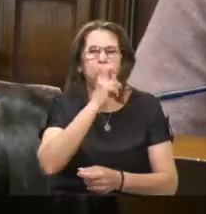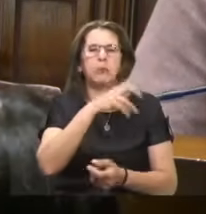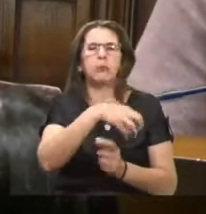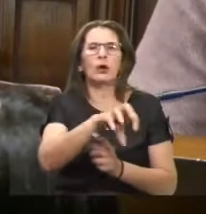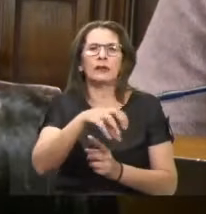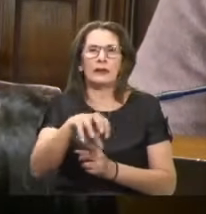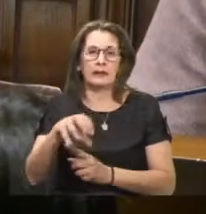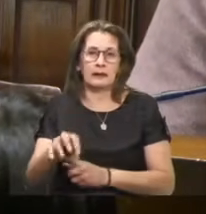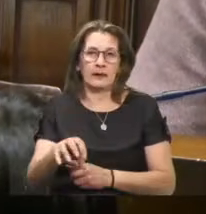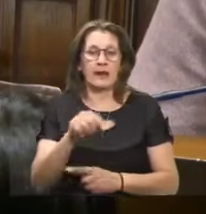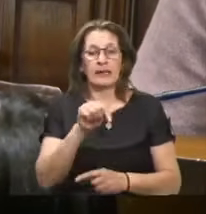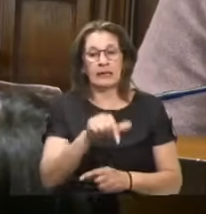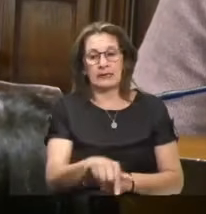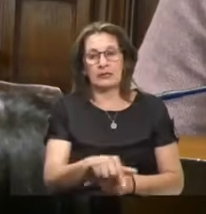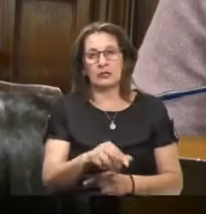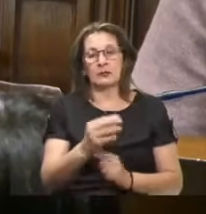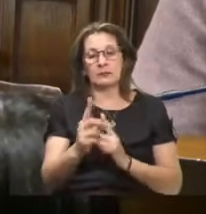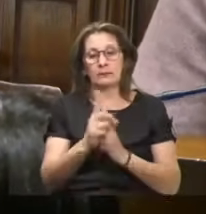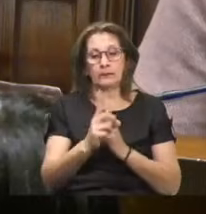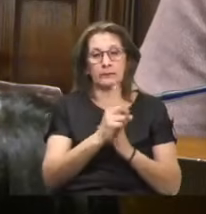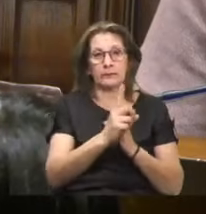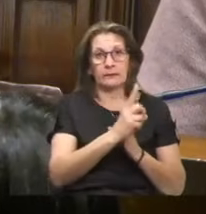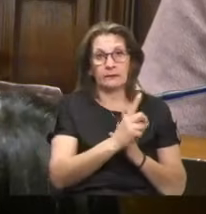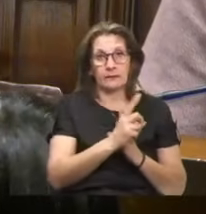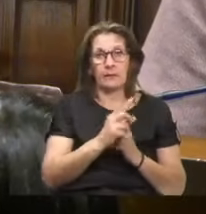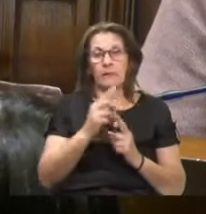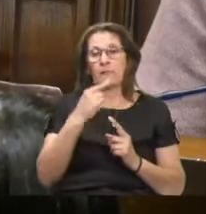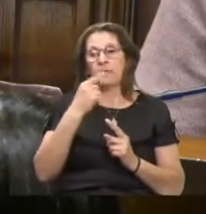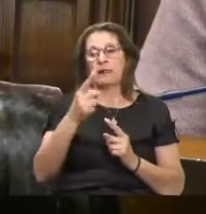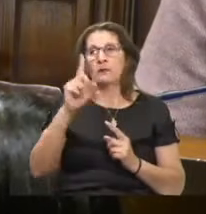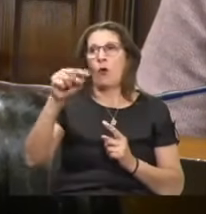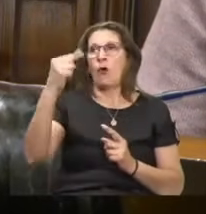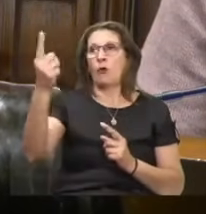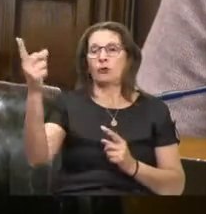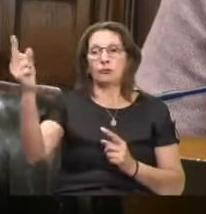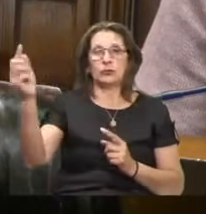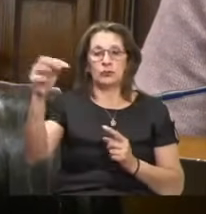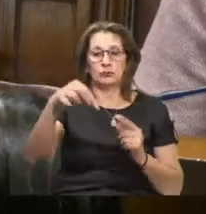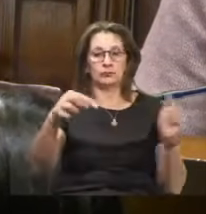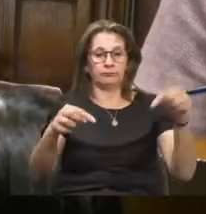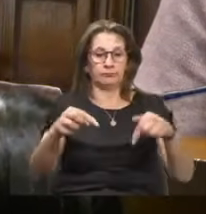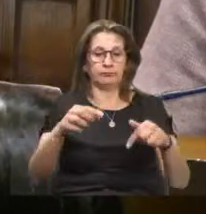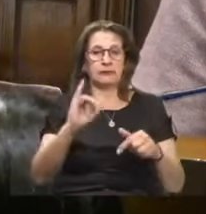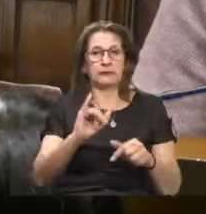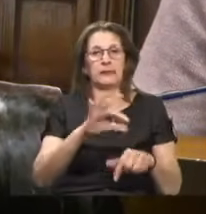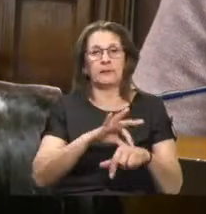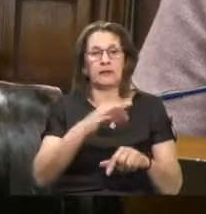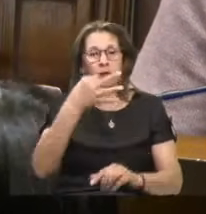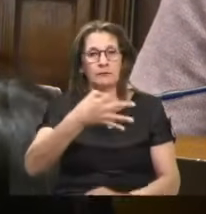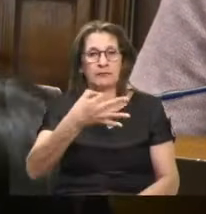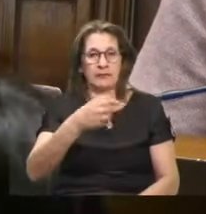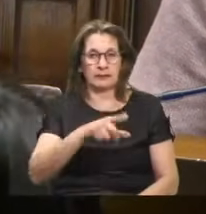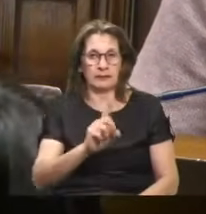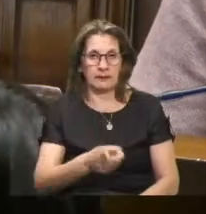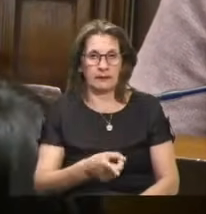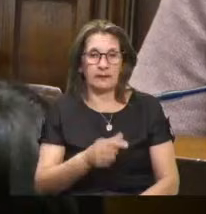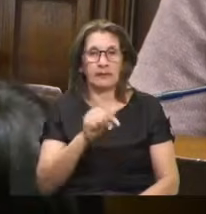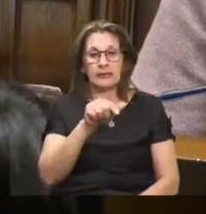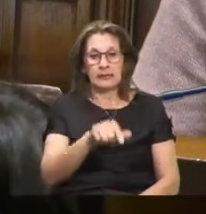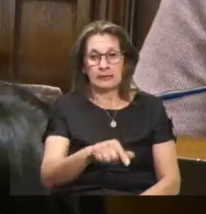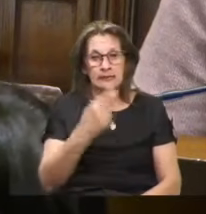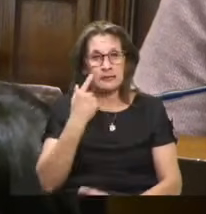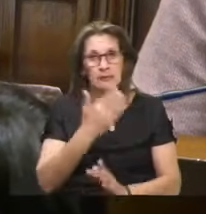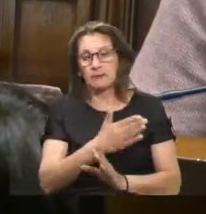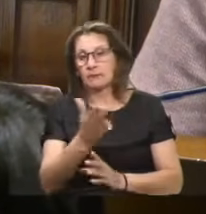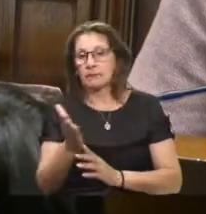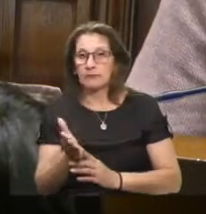son habitualmente derivados por otro internista y especialista. En ese marco, el doctor